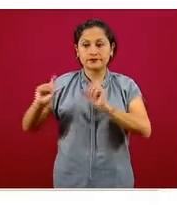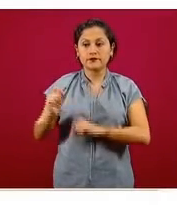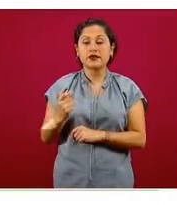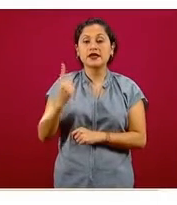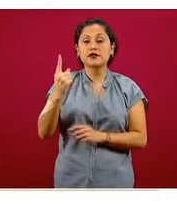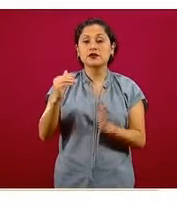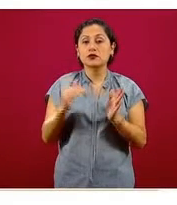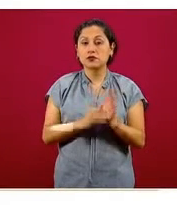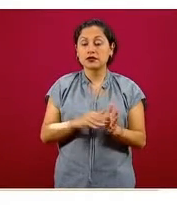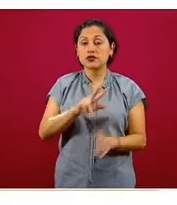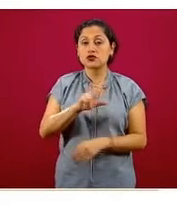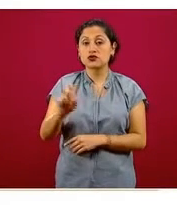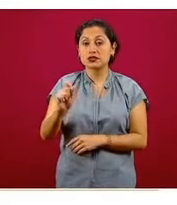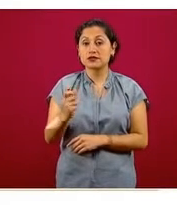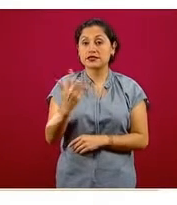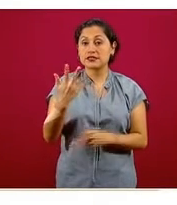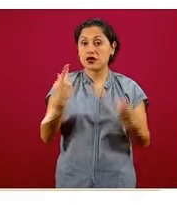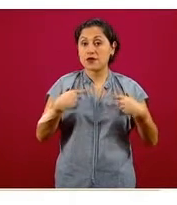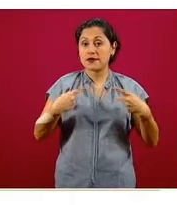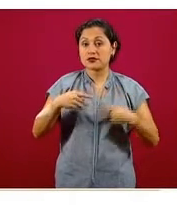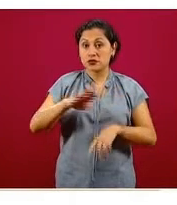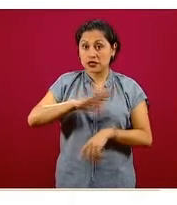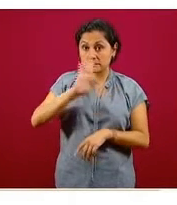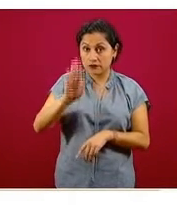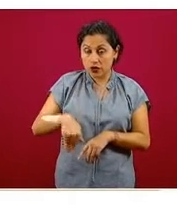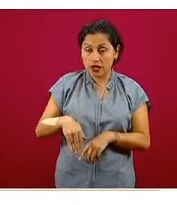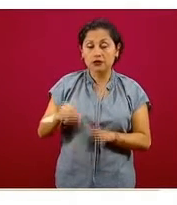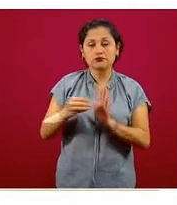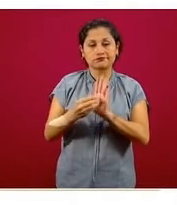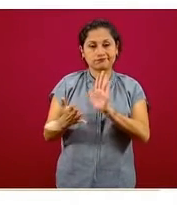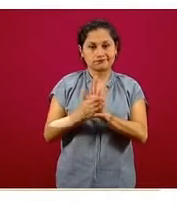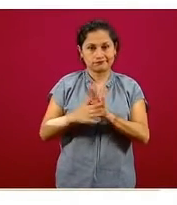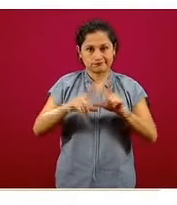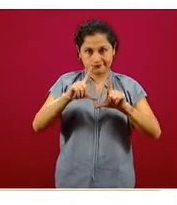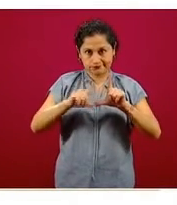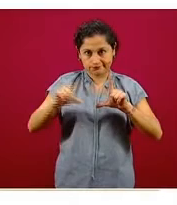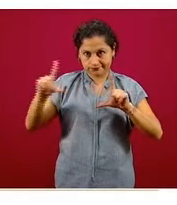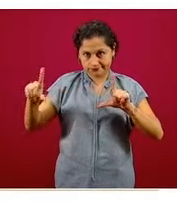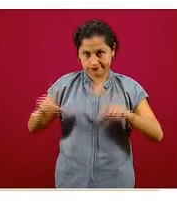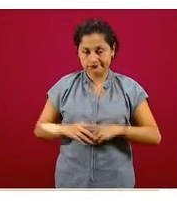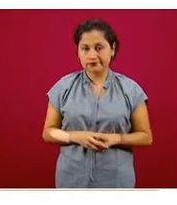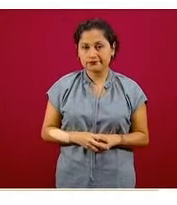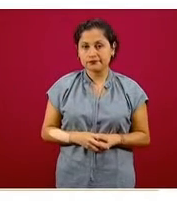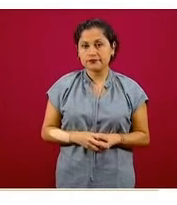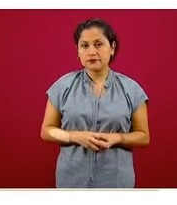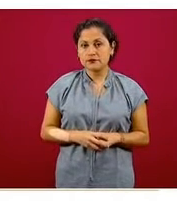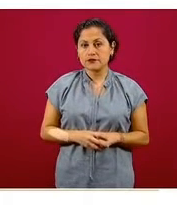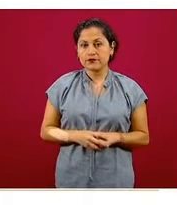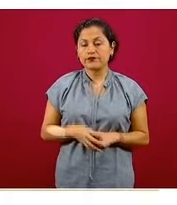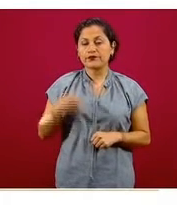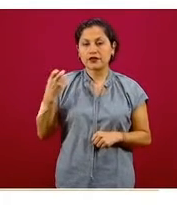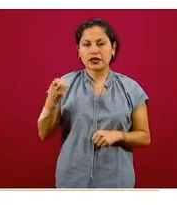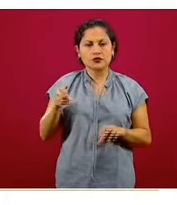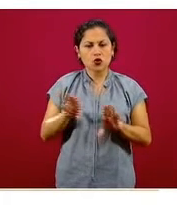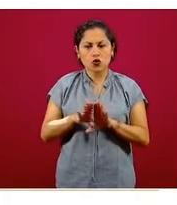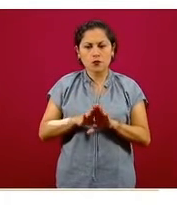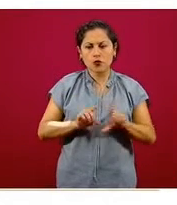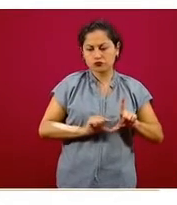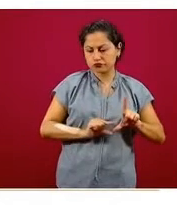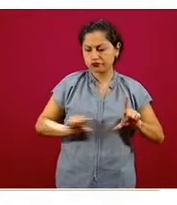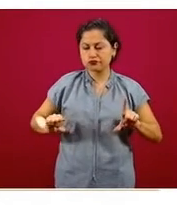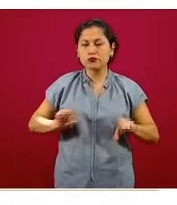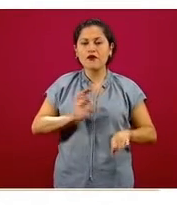21,825 defunciones que hasta el momento se han confirmado. Están distribuidas por fecha de ocurrencia, es decir, por la fecha en la